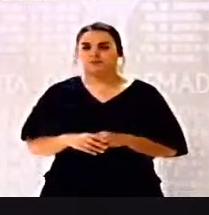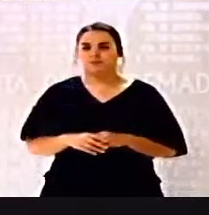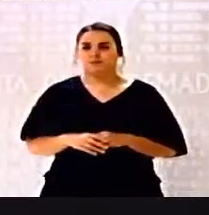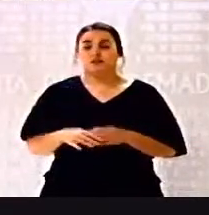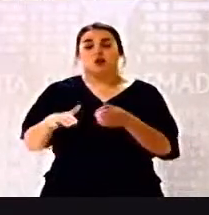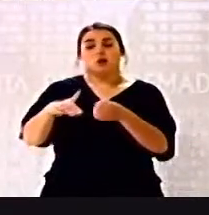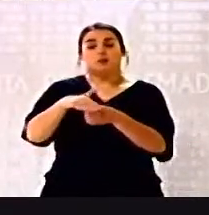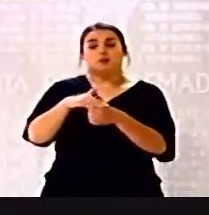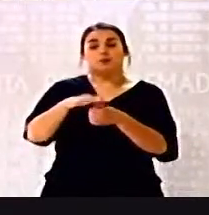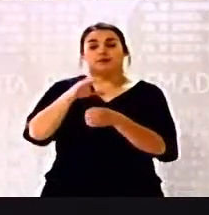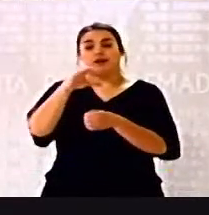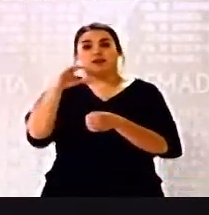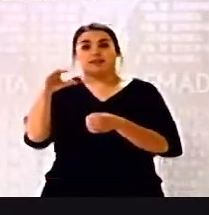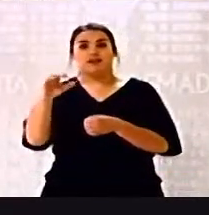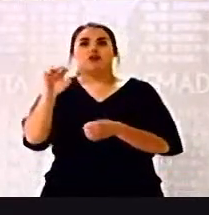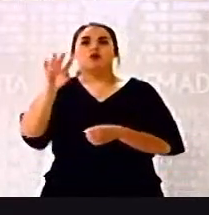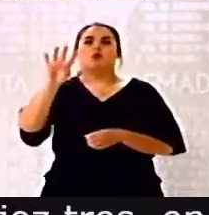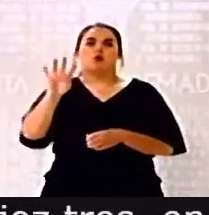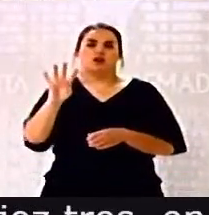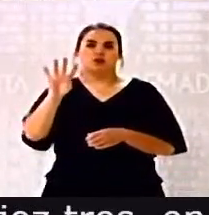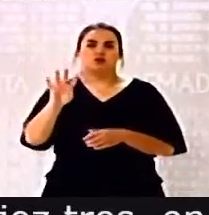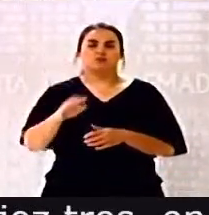y en la provincia de Cáceres han sido 4.